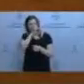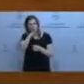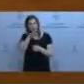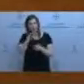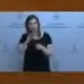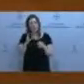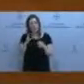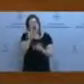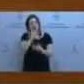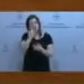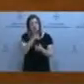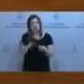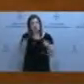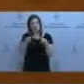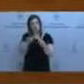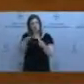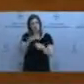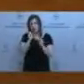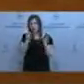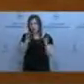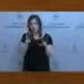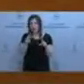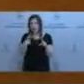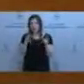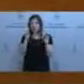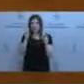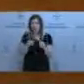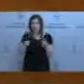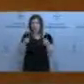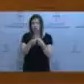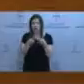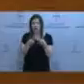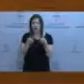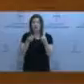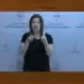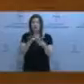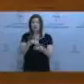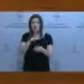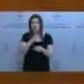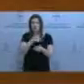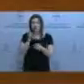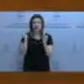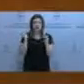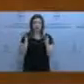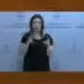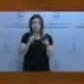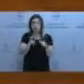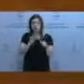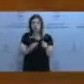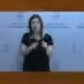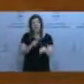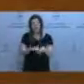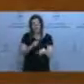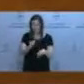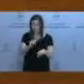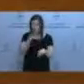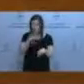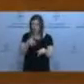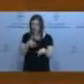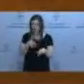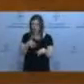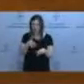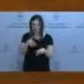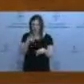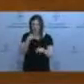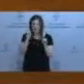las peores. En la enseñanza concertada tenemos las peores ratios de España. Luego tendrá tiempo, le insisto, a determinar qué